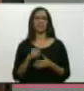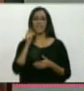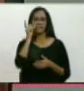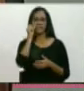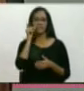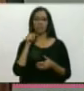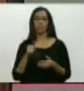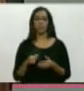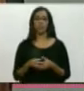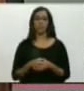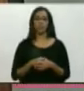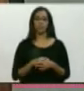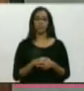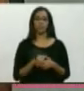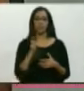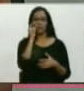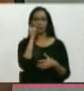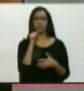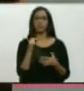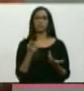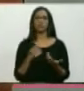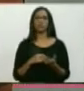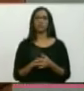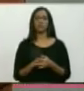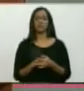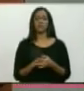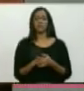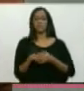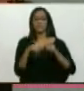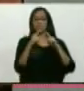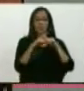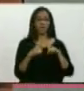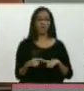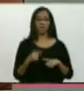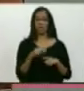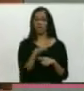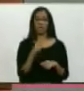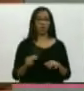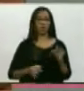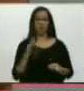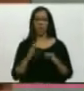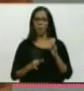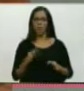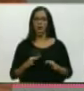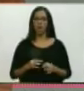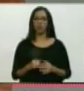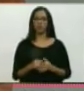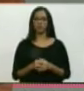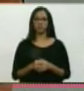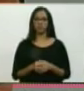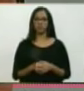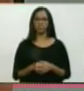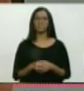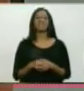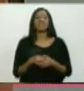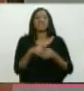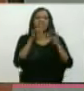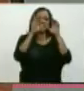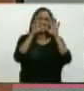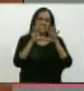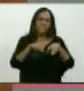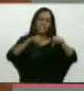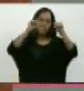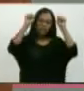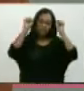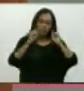Que es un ladrón. El tipo, procurador, que no es procurador, que no es el abogado de la República, que es un ladrón. Le lanzó una carta, le renunció